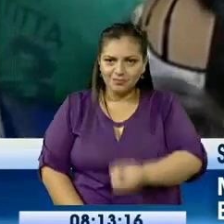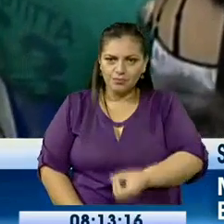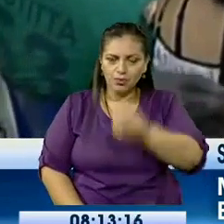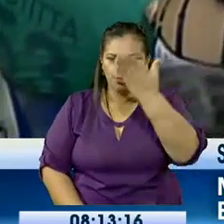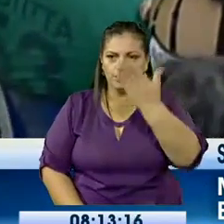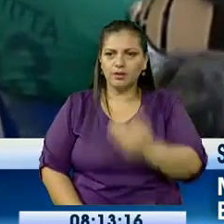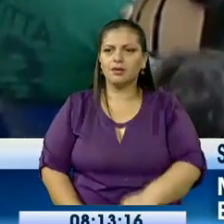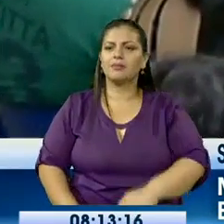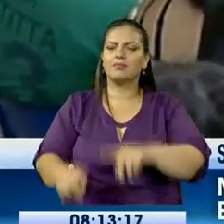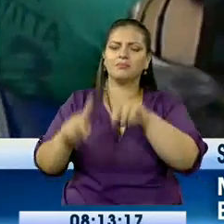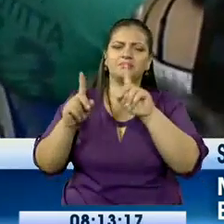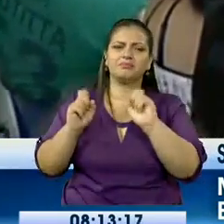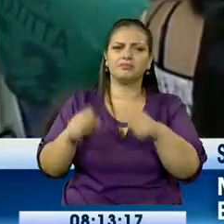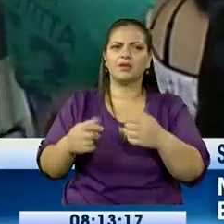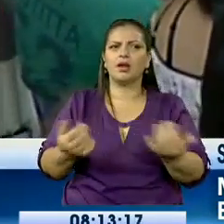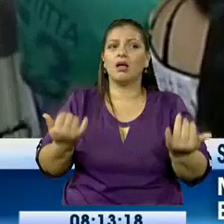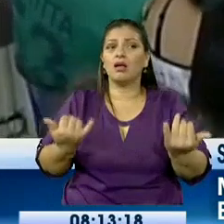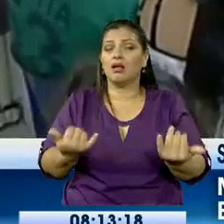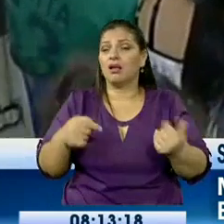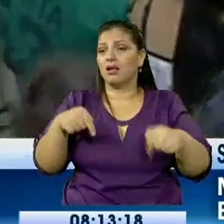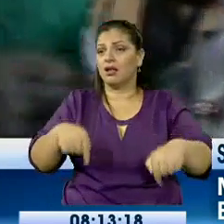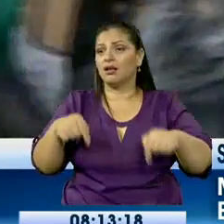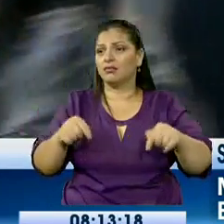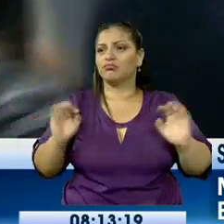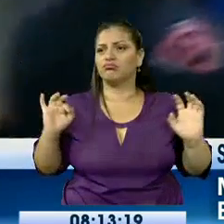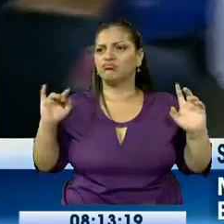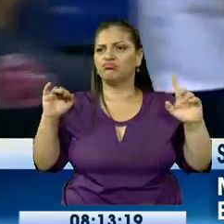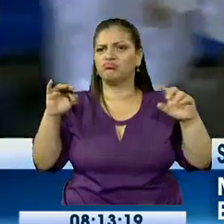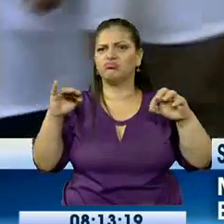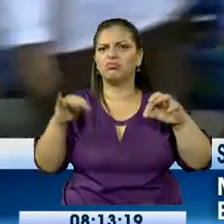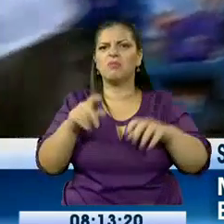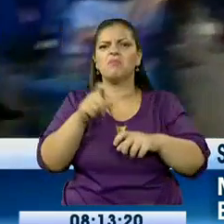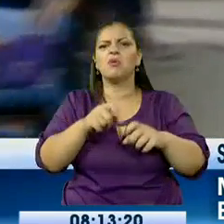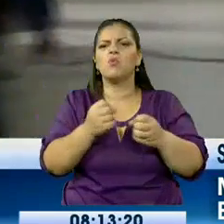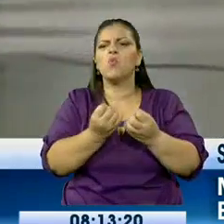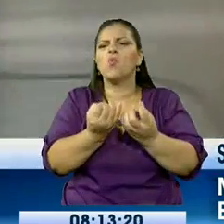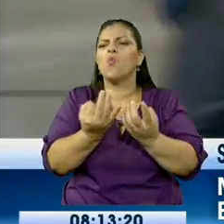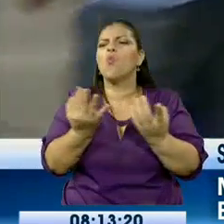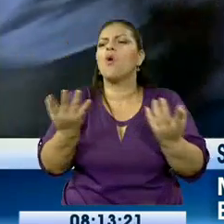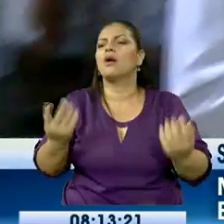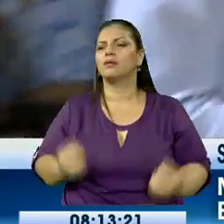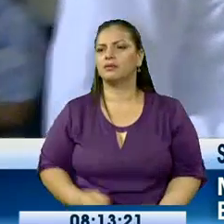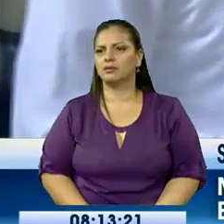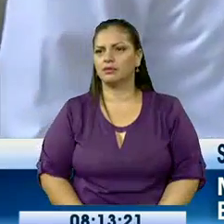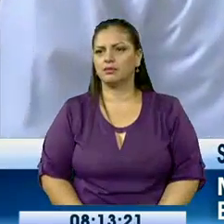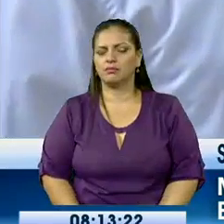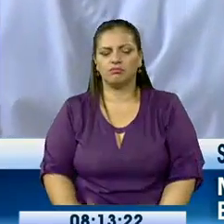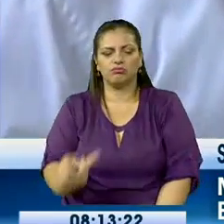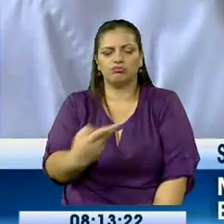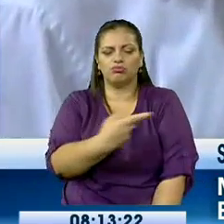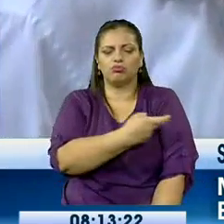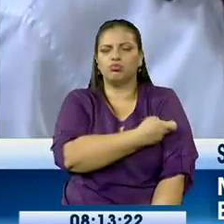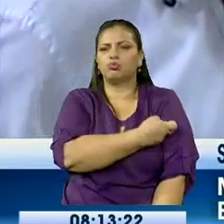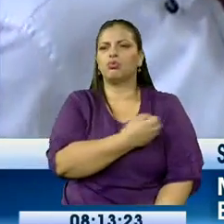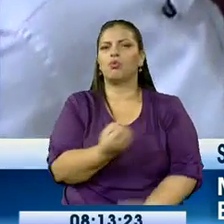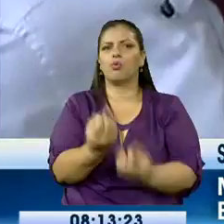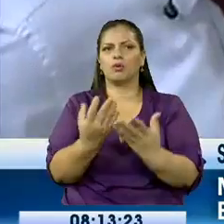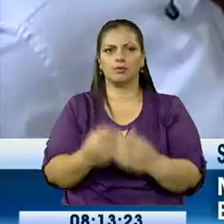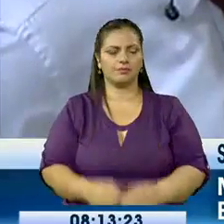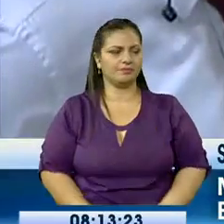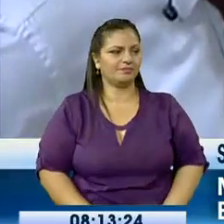hacerse vacunar a este centro de salud que pertenece al Distrito 1? Buen día. Al centro 3, hay un promedio diario de 60